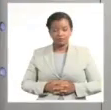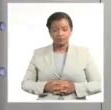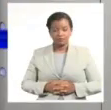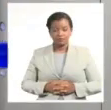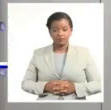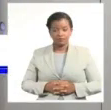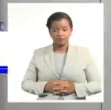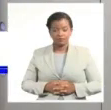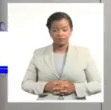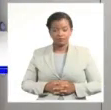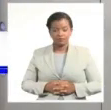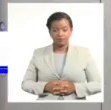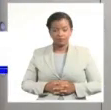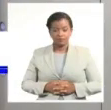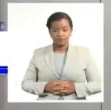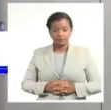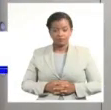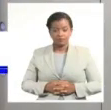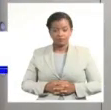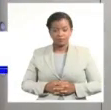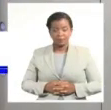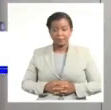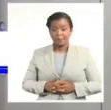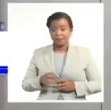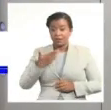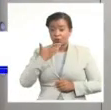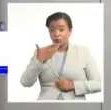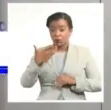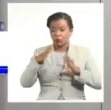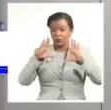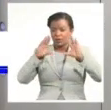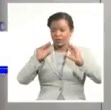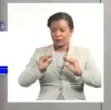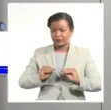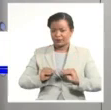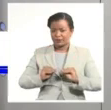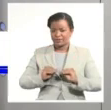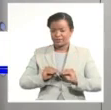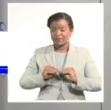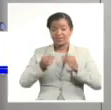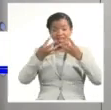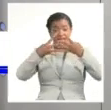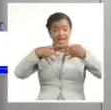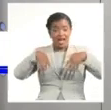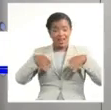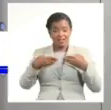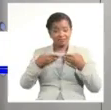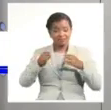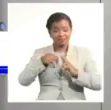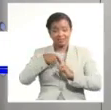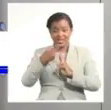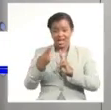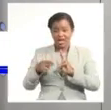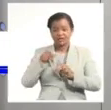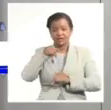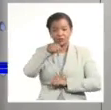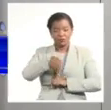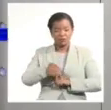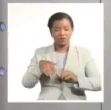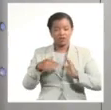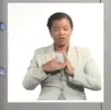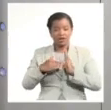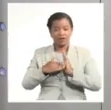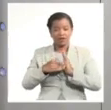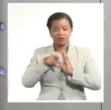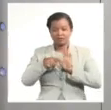Muy buenas noches. La gala de graduación de la Escuela Nacional de Teatro tuvo lugar esta tarde en la nave Oficio de Isla. El